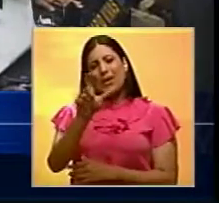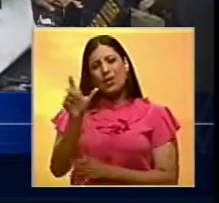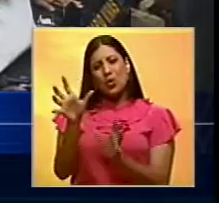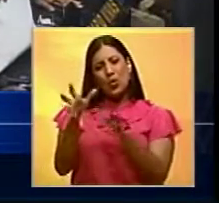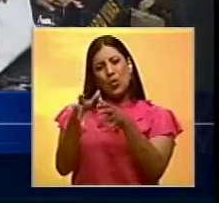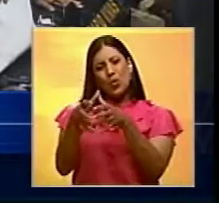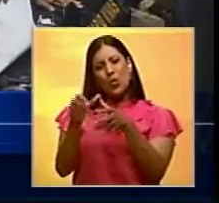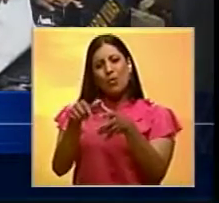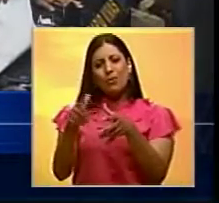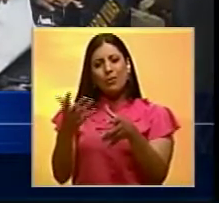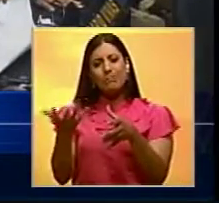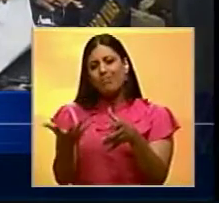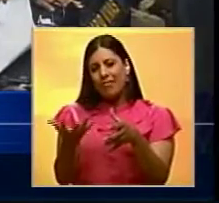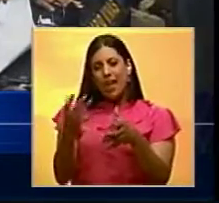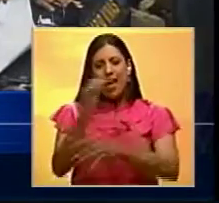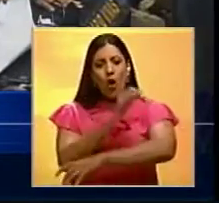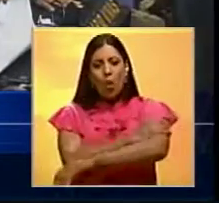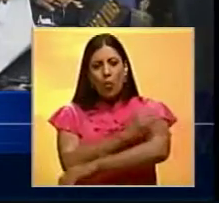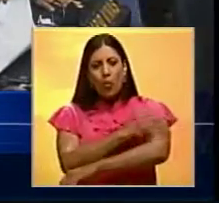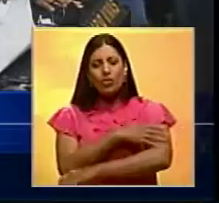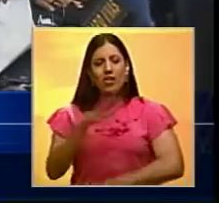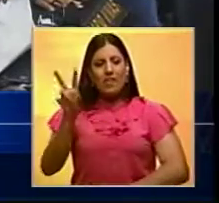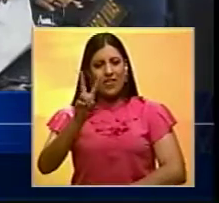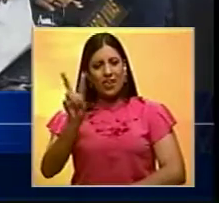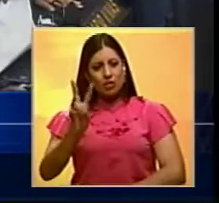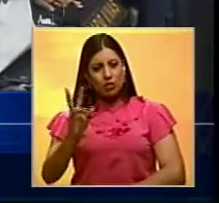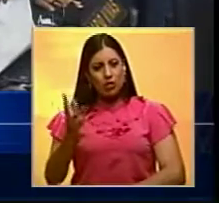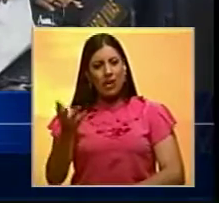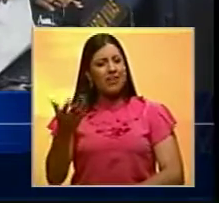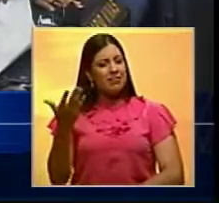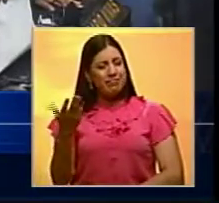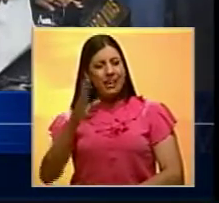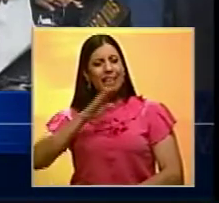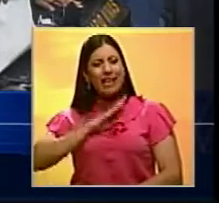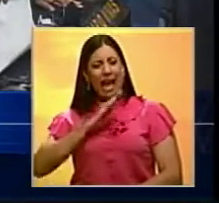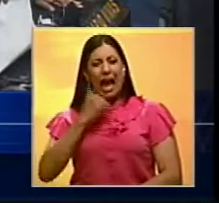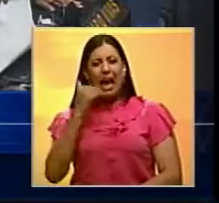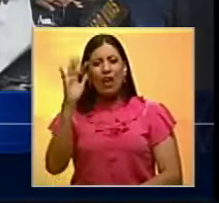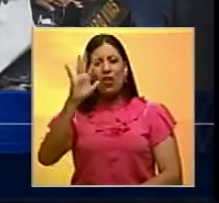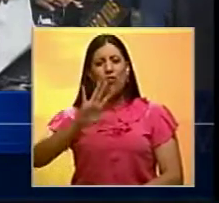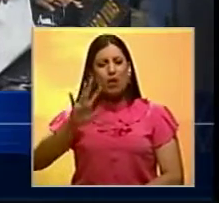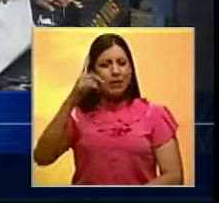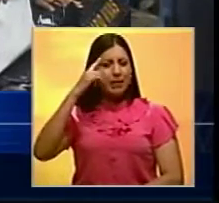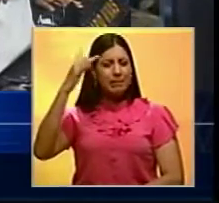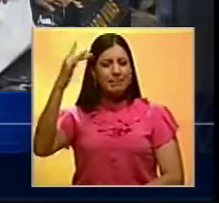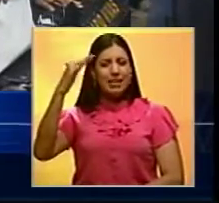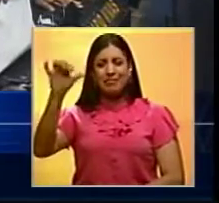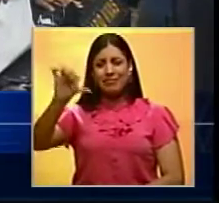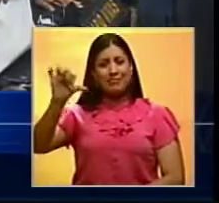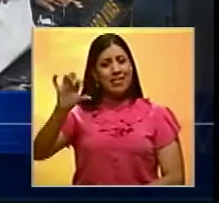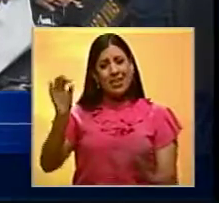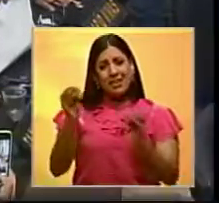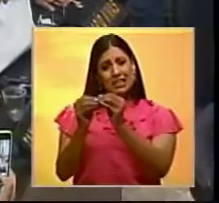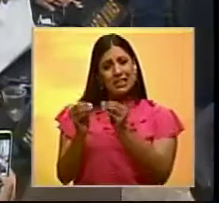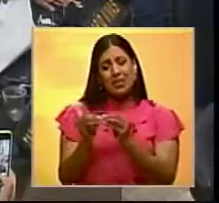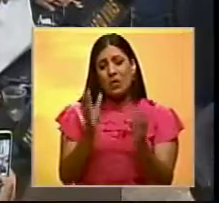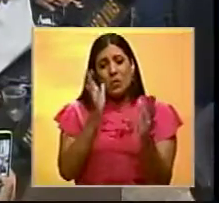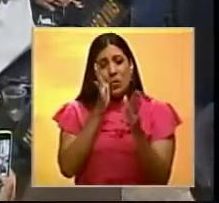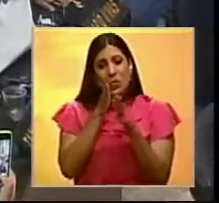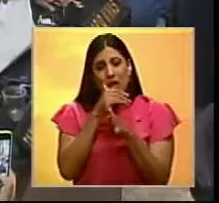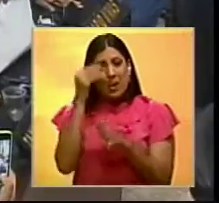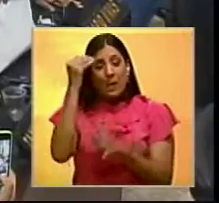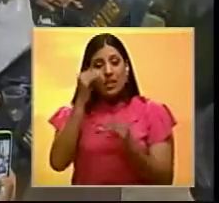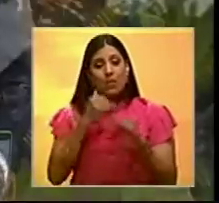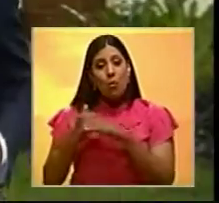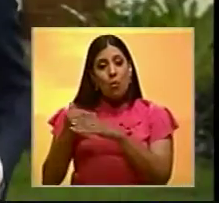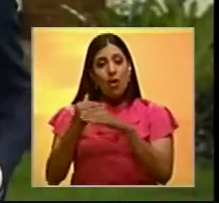una parte de la oposición venezolana que tiene una manera de pensar que no está a tono con lo que piensa